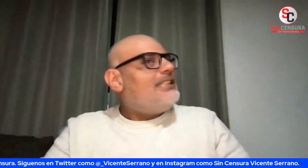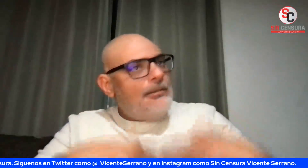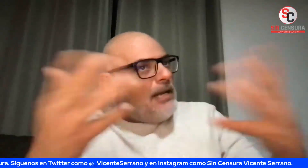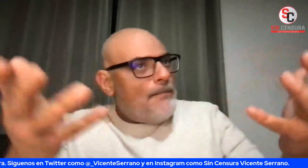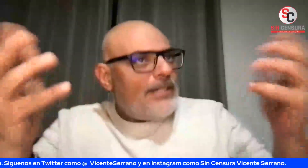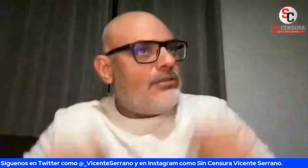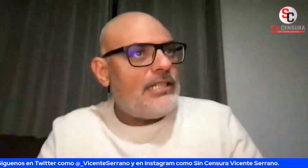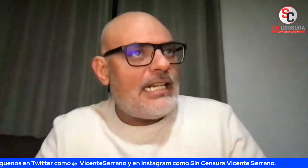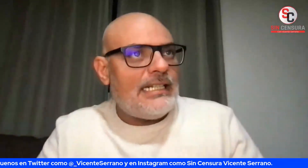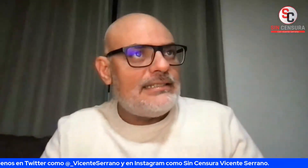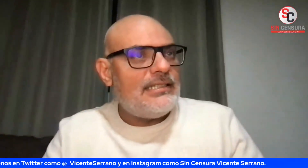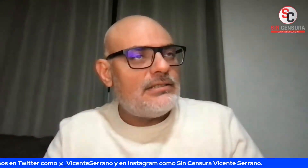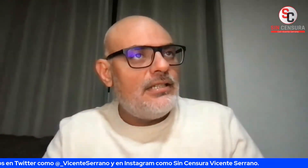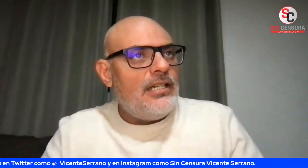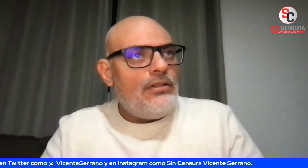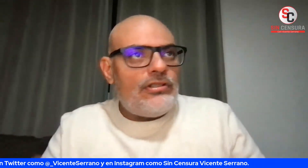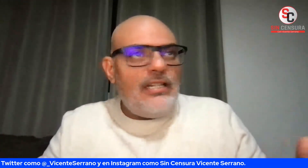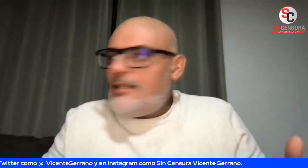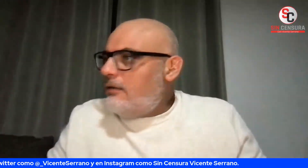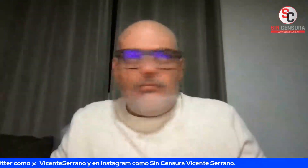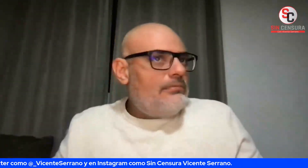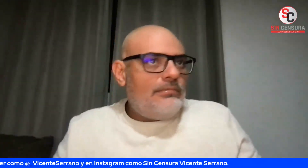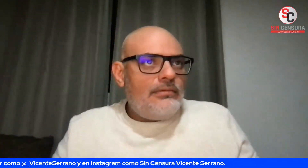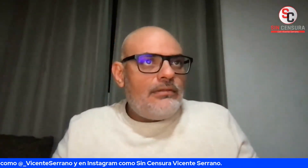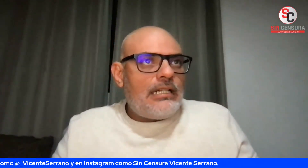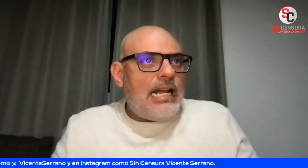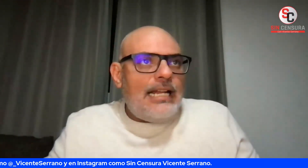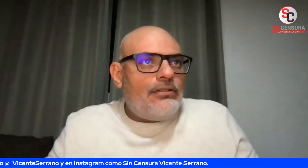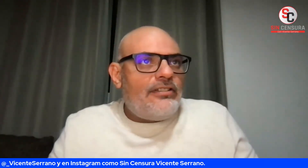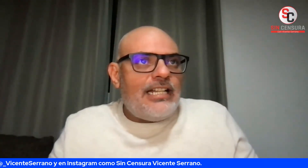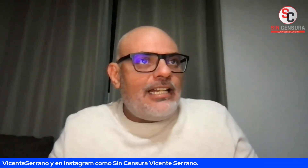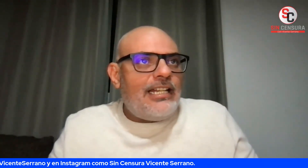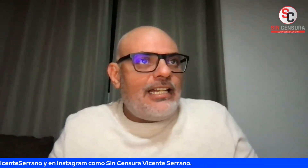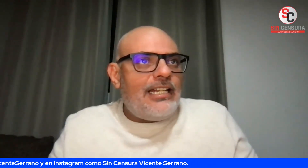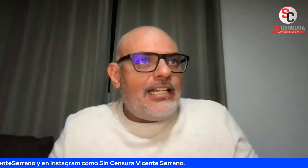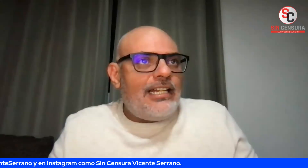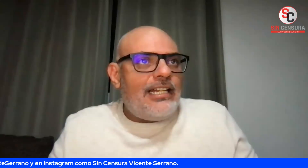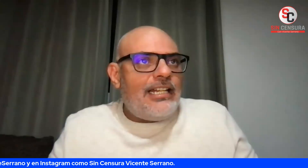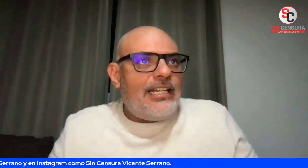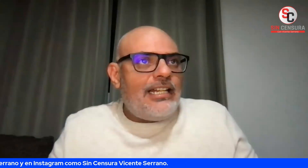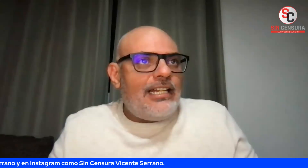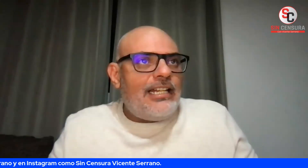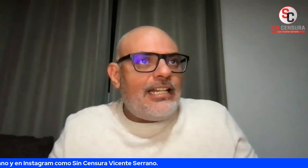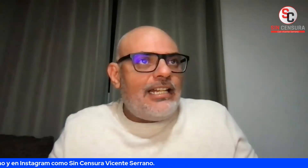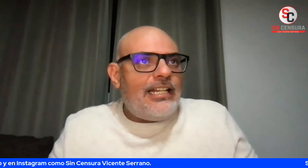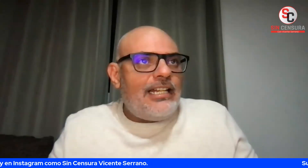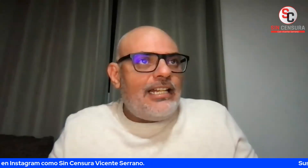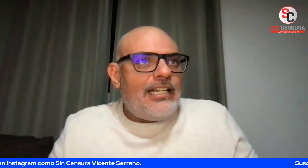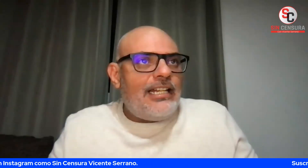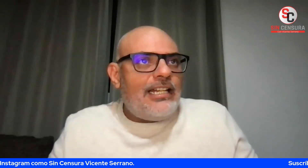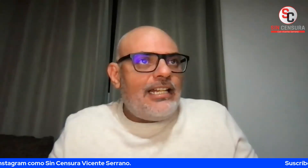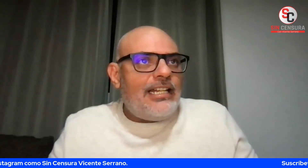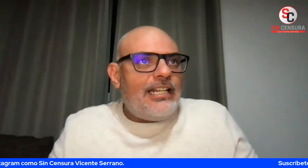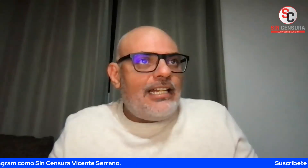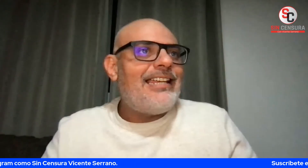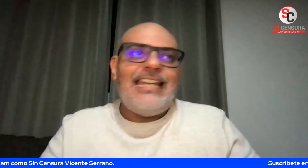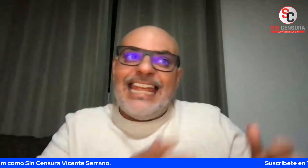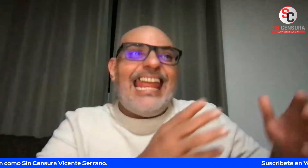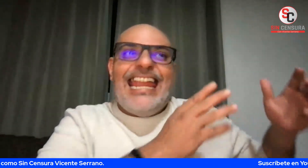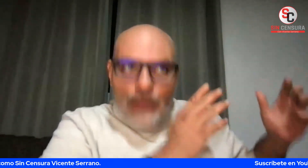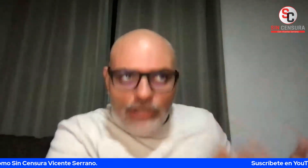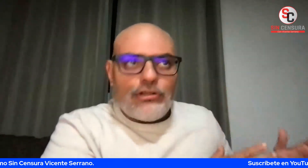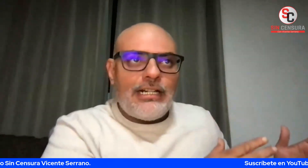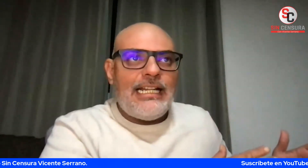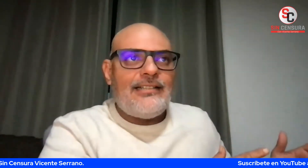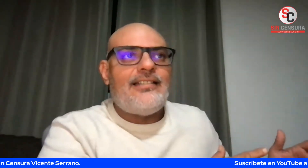reporta 100,000 pesos de ganancias. Y usted dice, caray, nos está yendo muy bien. No, en realidad es